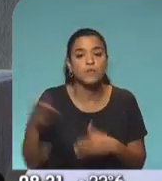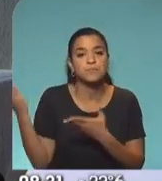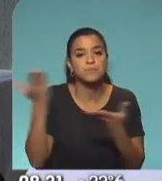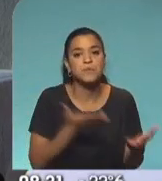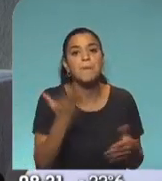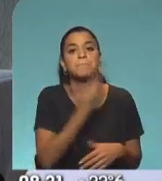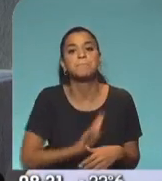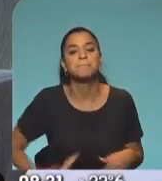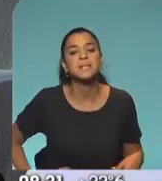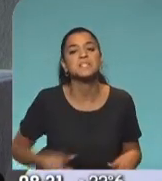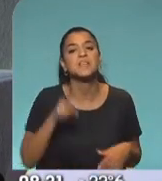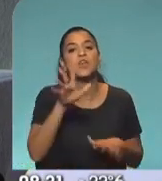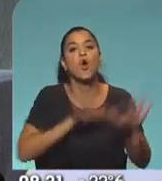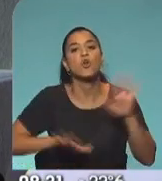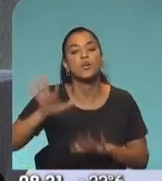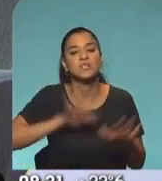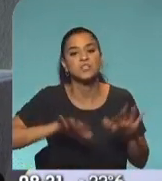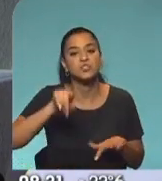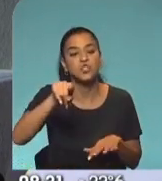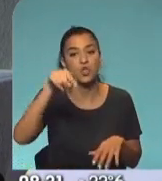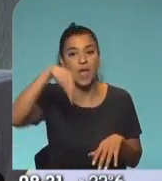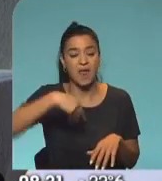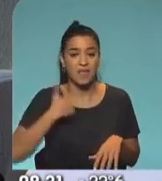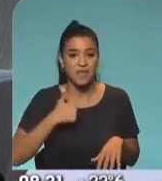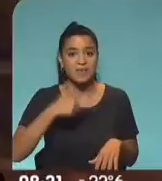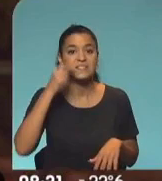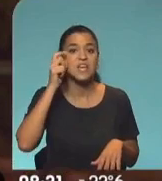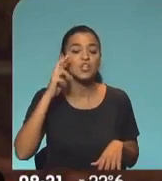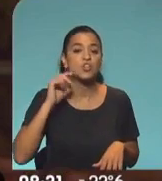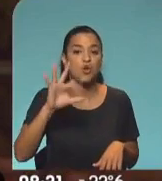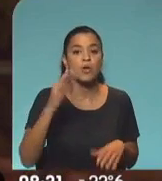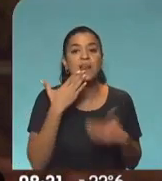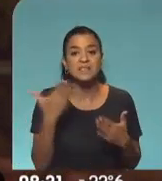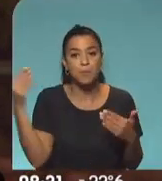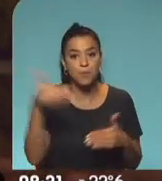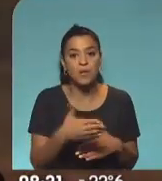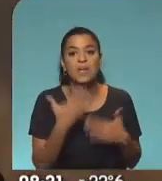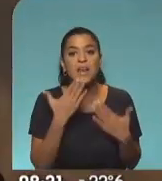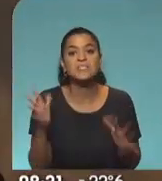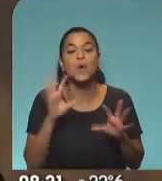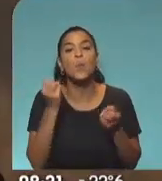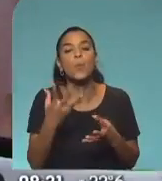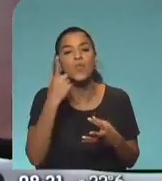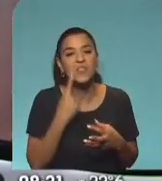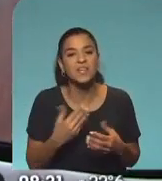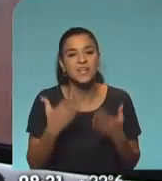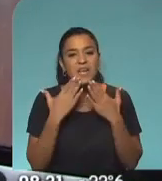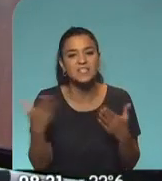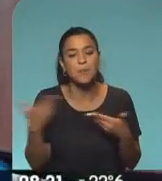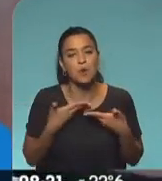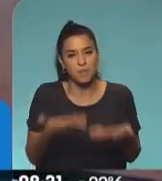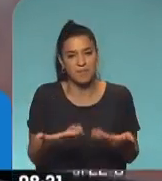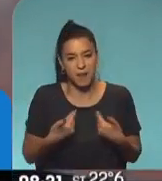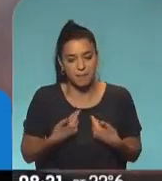el presidente de la Organización Sionista Argentina, Sergio Picor. Gracias por haber venido. Gracias, buenos días y gracias por la